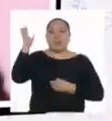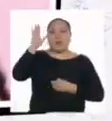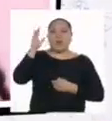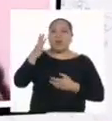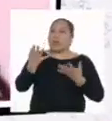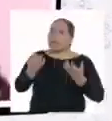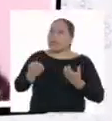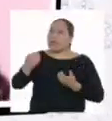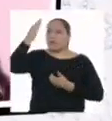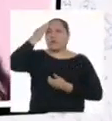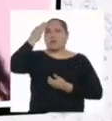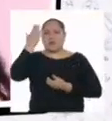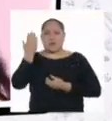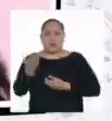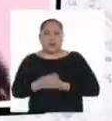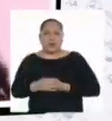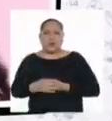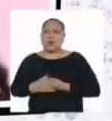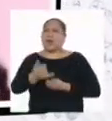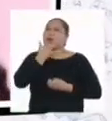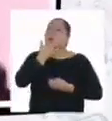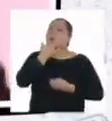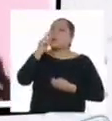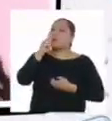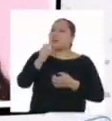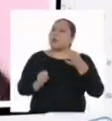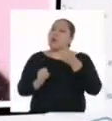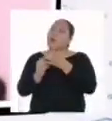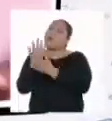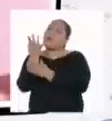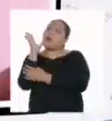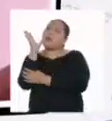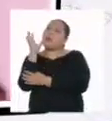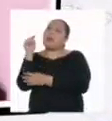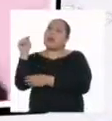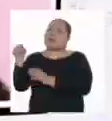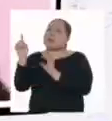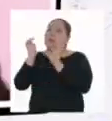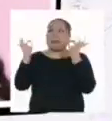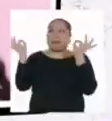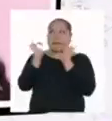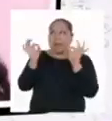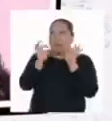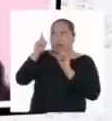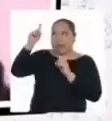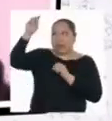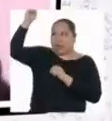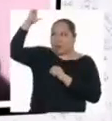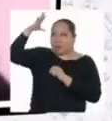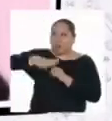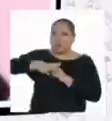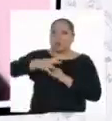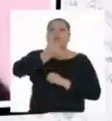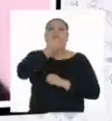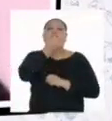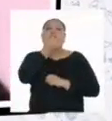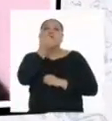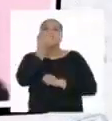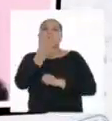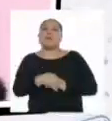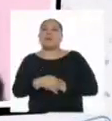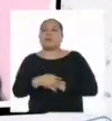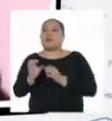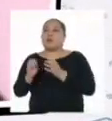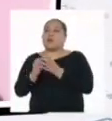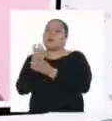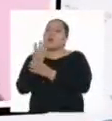Hola, yo quisiera saber ¿qué ocurre con una planta si no recibe nada de luz? ¿Y qué pasa con las plantas en las